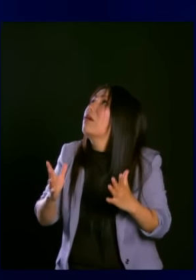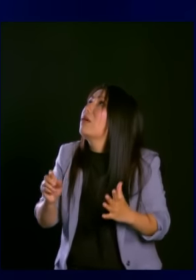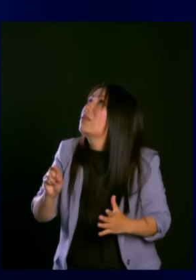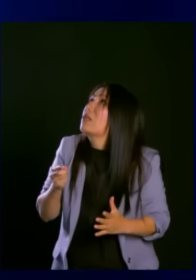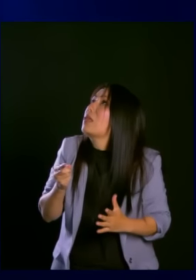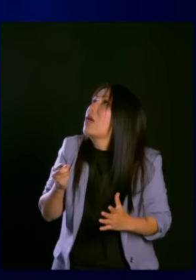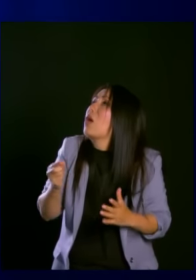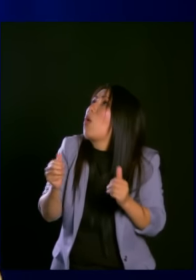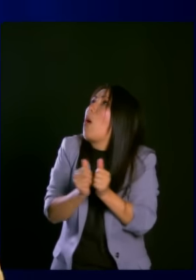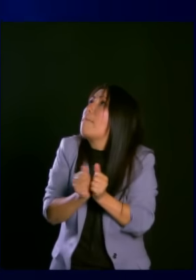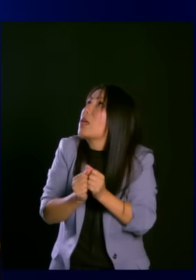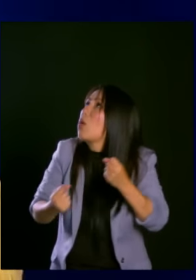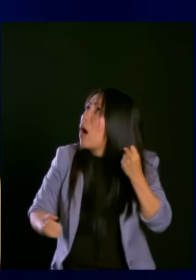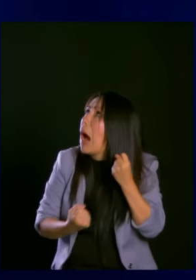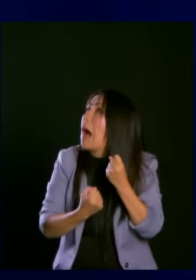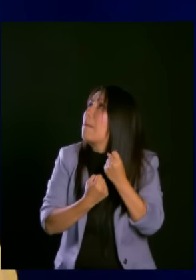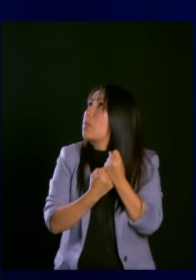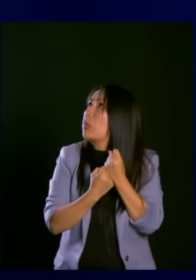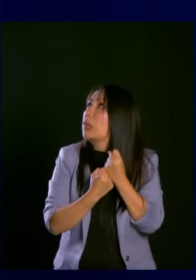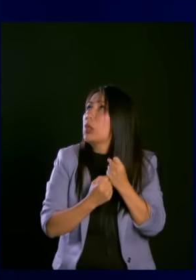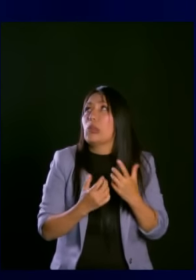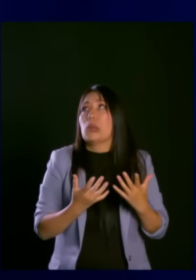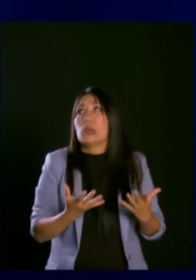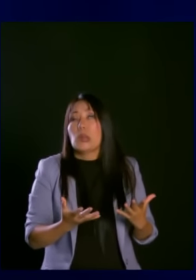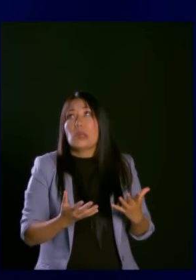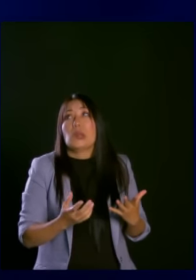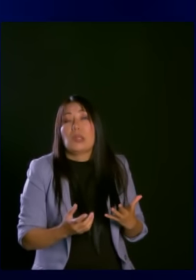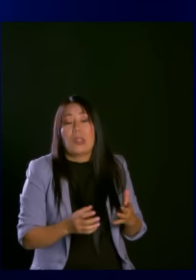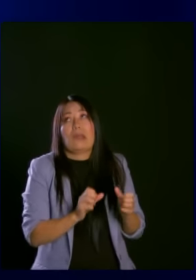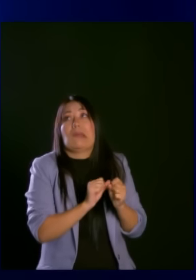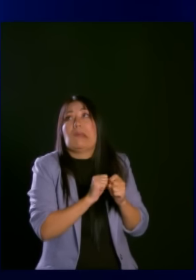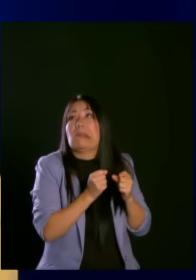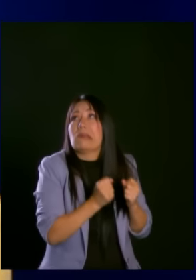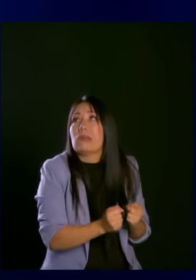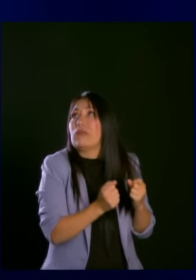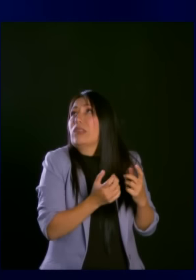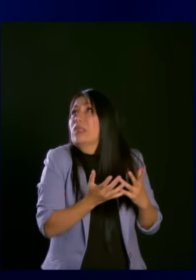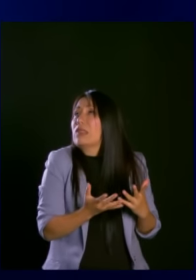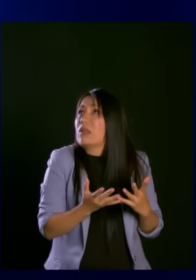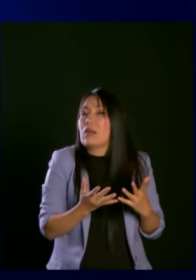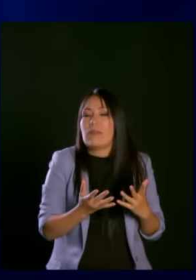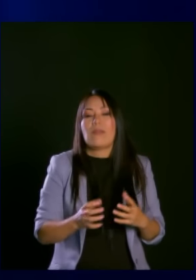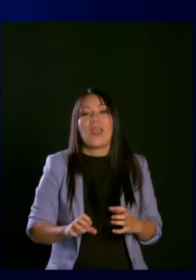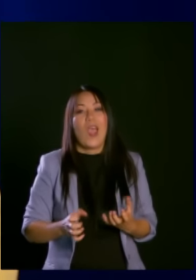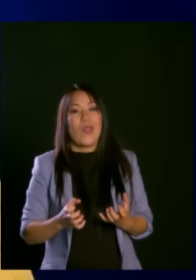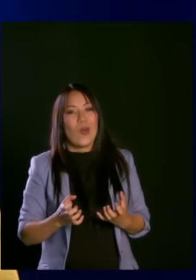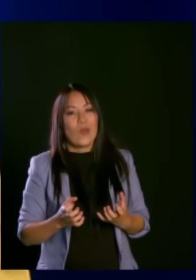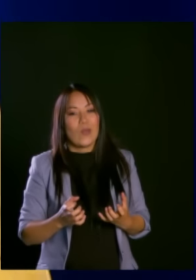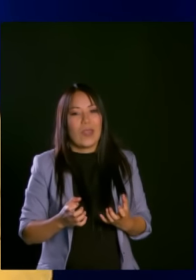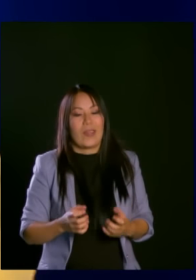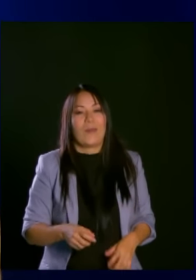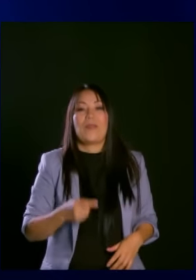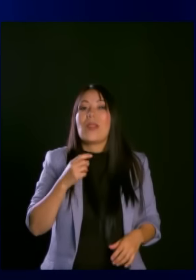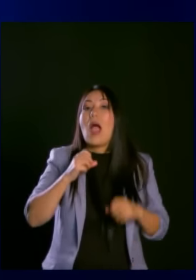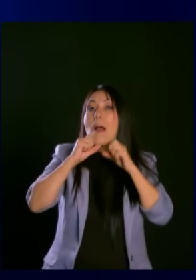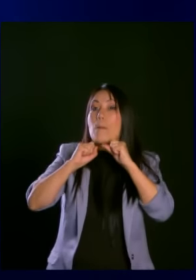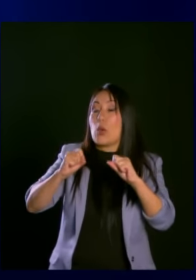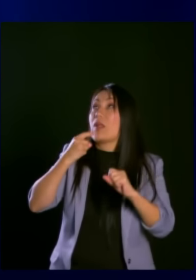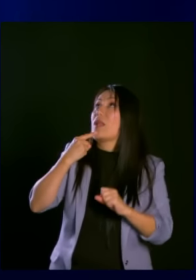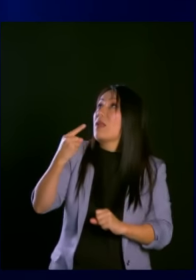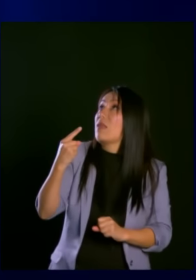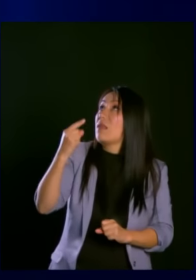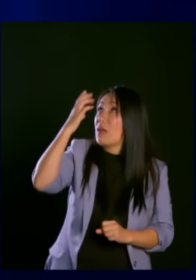¿Me apoyará alguien cuando esté en momentos difíciles o qué va a pasar? Y entonces dice él, sin embargo, tú dices, le dice Moisés, mire,